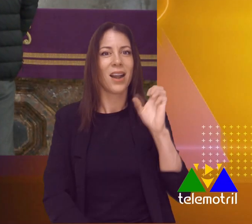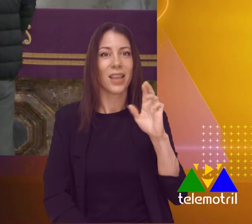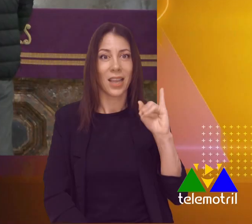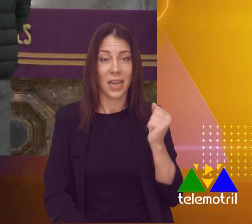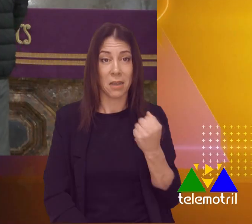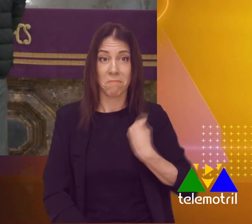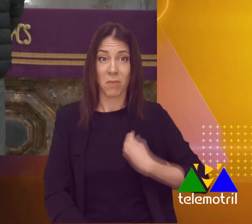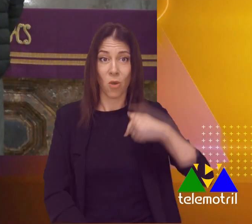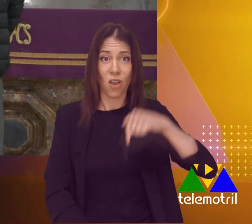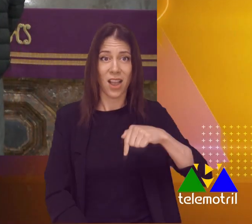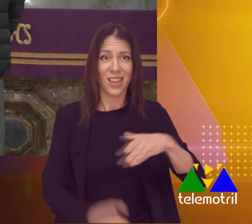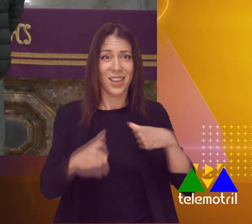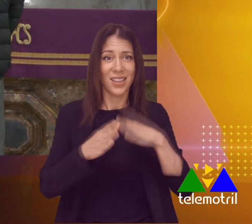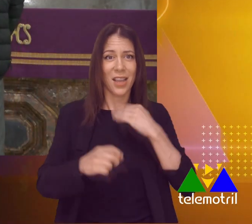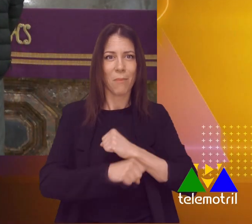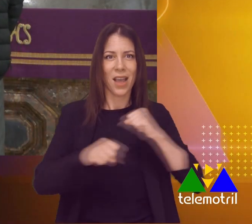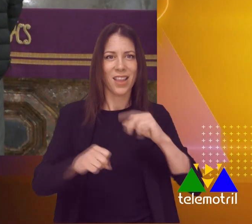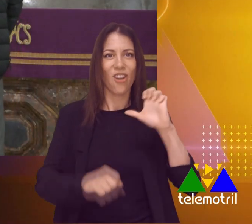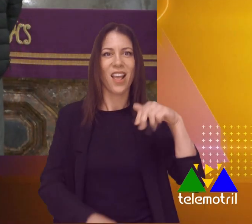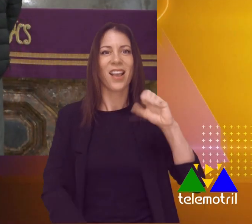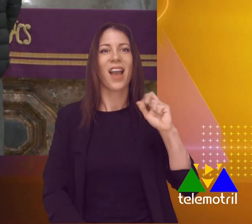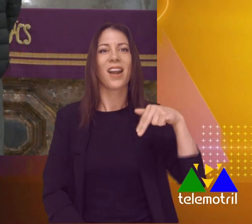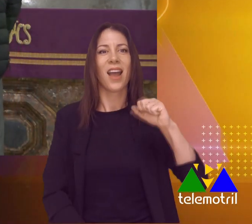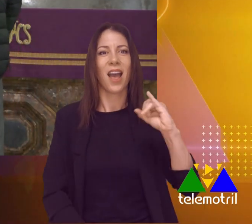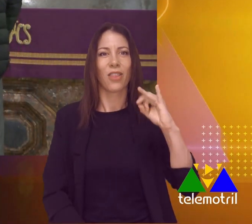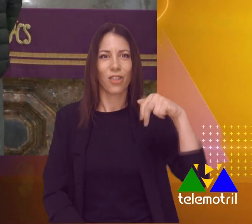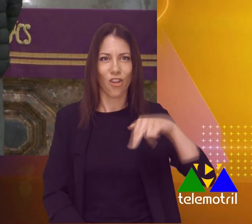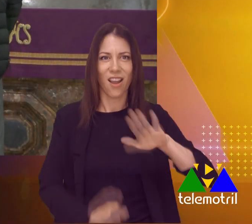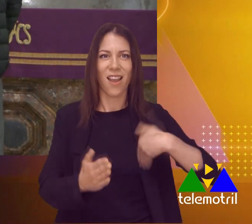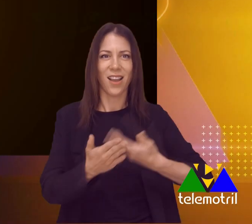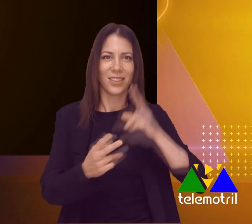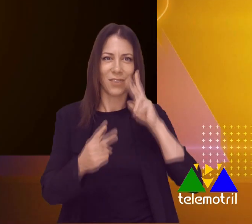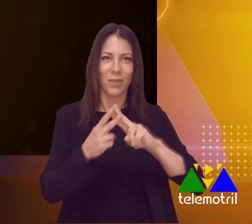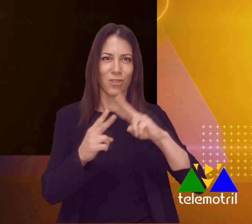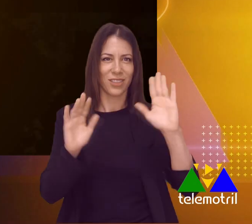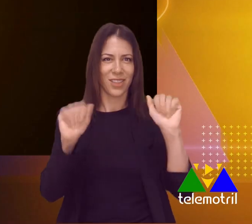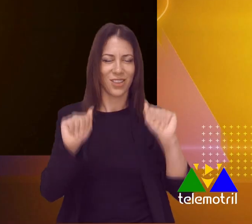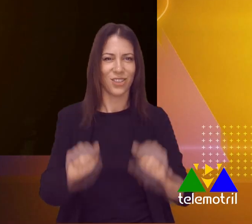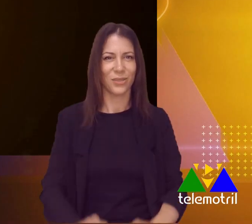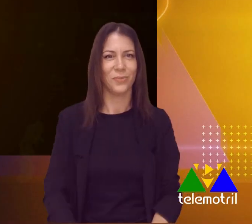aquí mismo, en la Iglesia Mayor de la Encarnación. Hasta la próxima. Adiós.